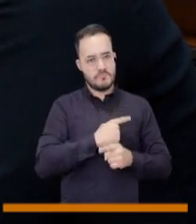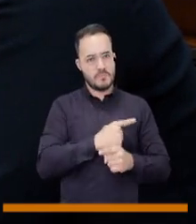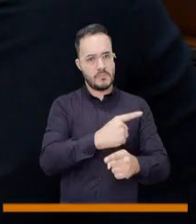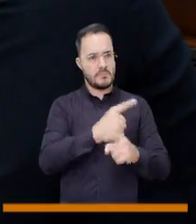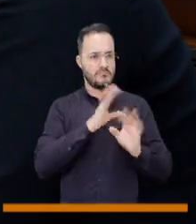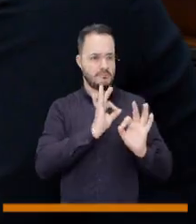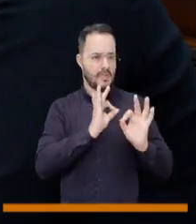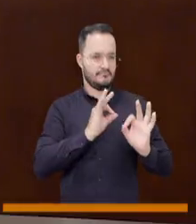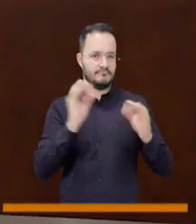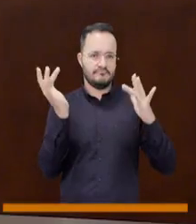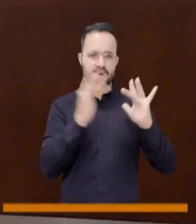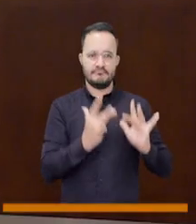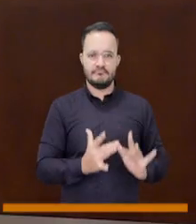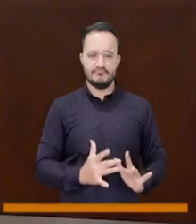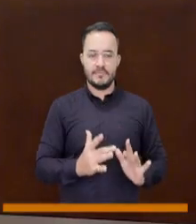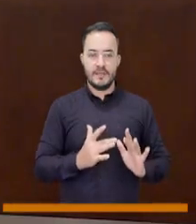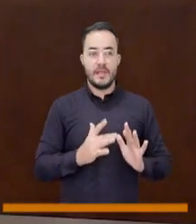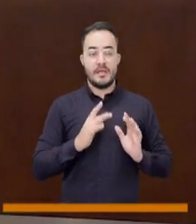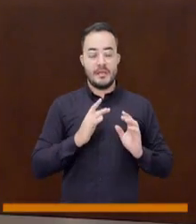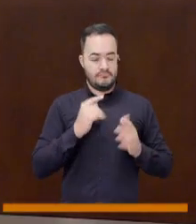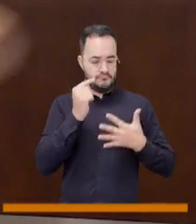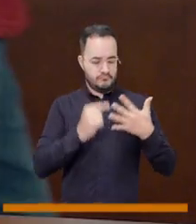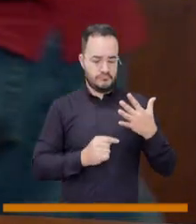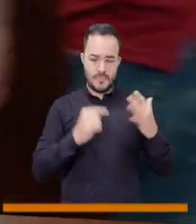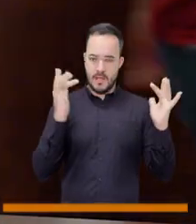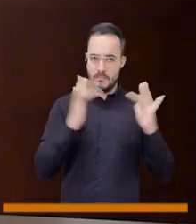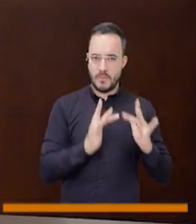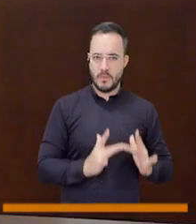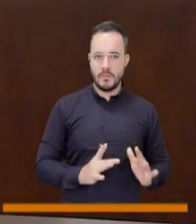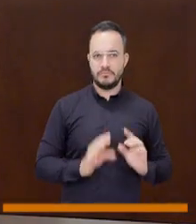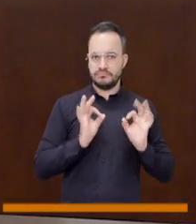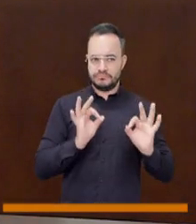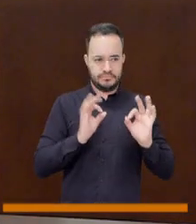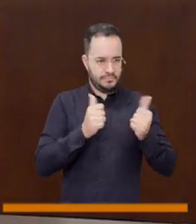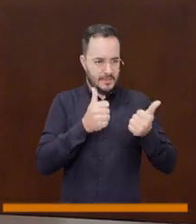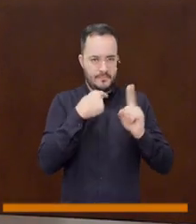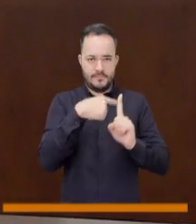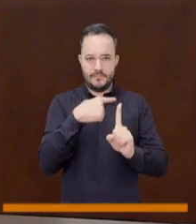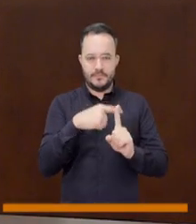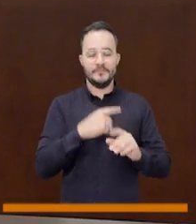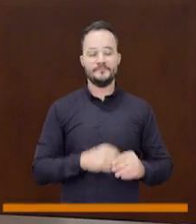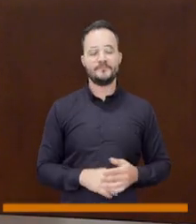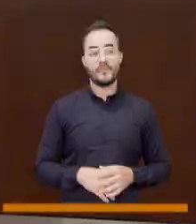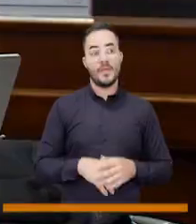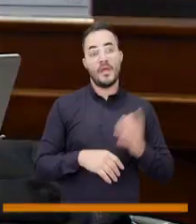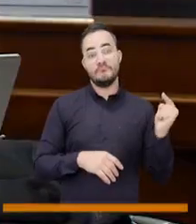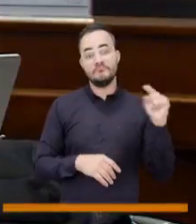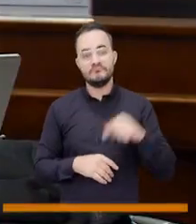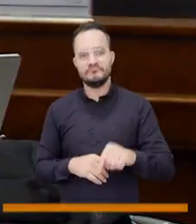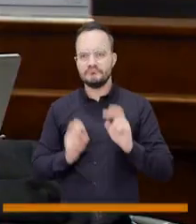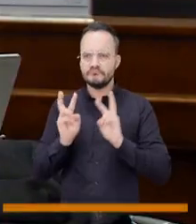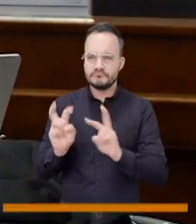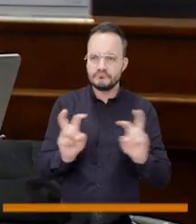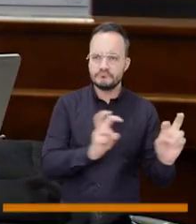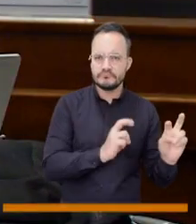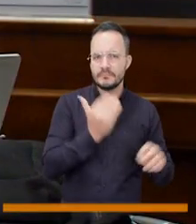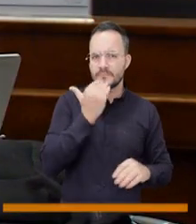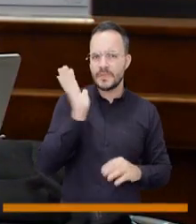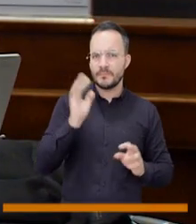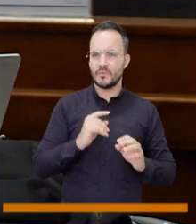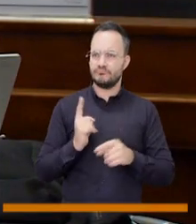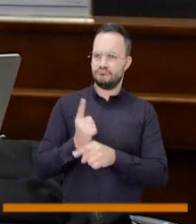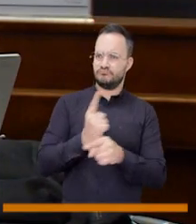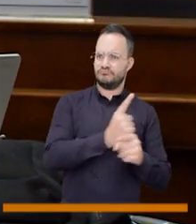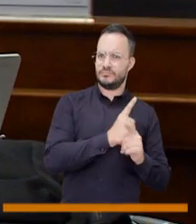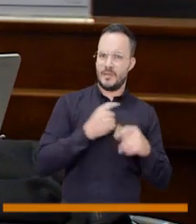Contraloría, cuando funcionan de acuerdo a sus intereses o pretensiones y son buenas, pero cuando ellos van, revisan e identifican que las